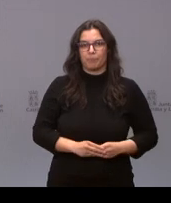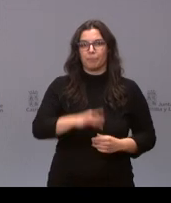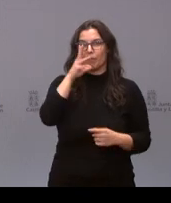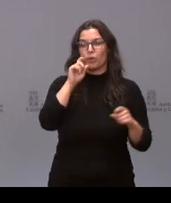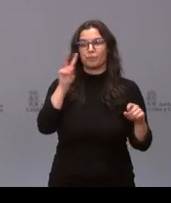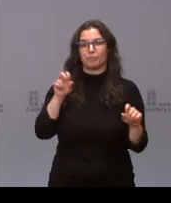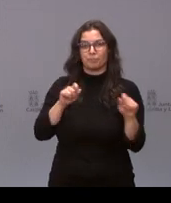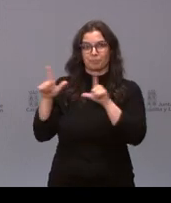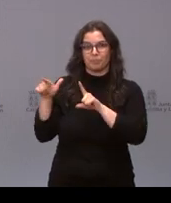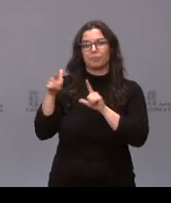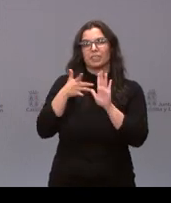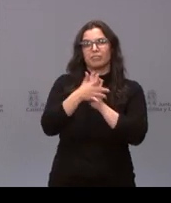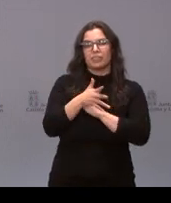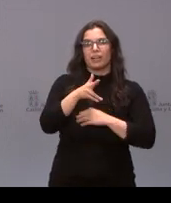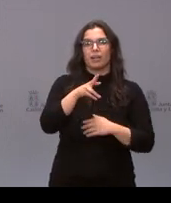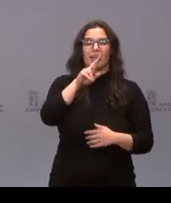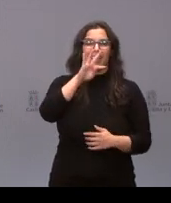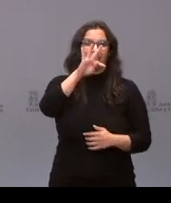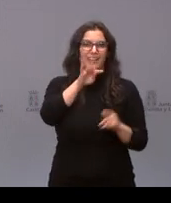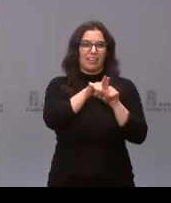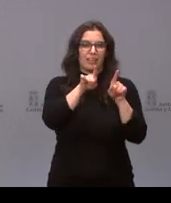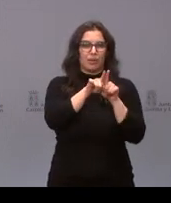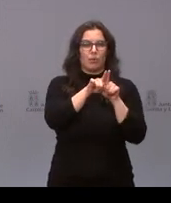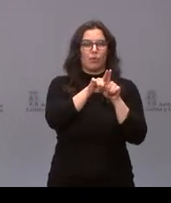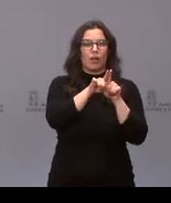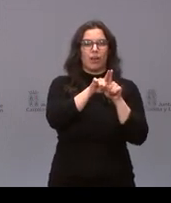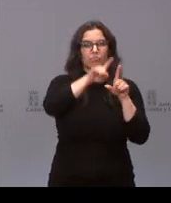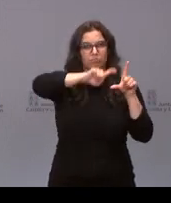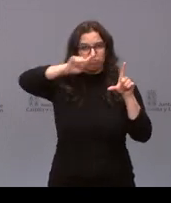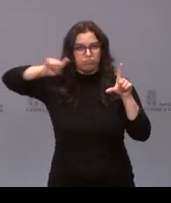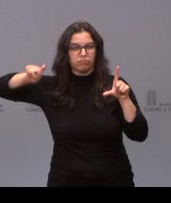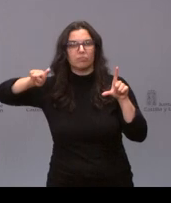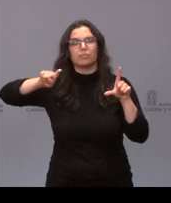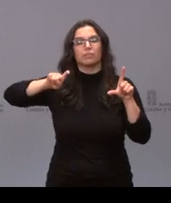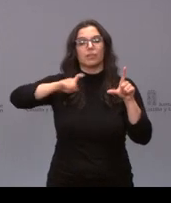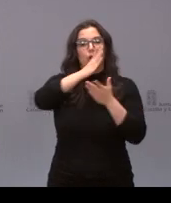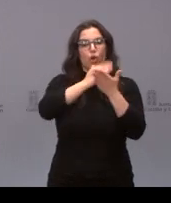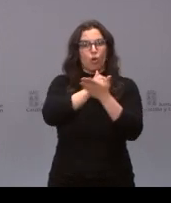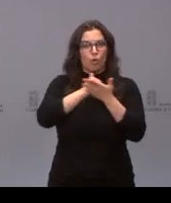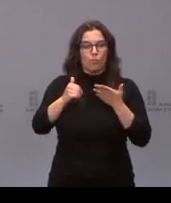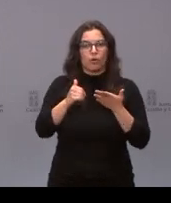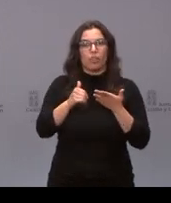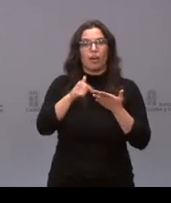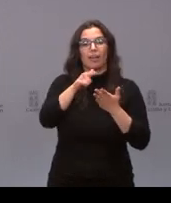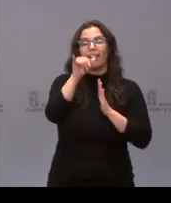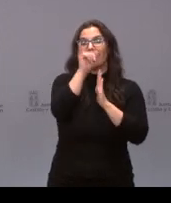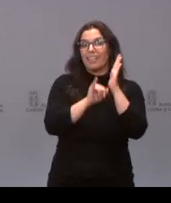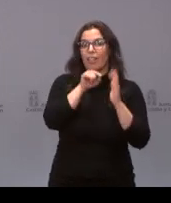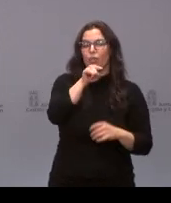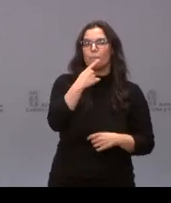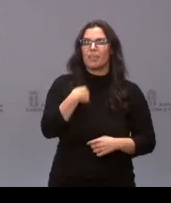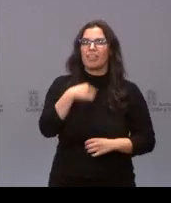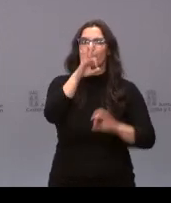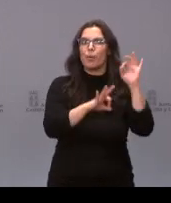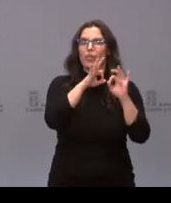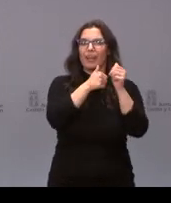en la rt a nivel autonómico que está esta razón nos indica el porcentaje de